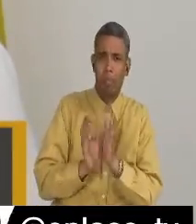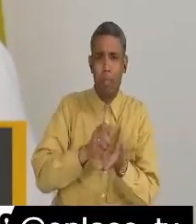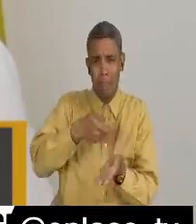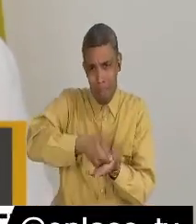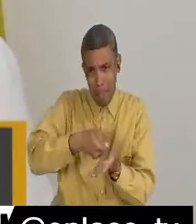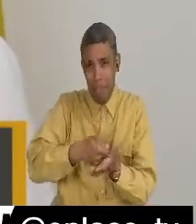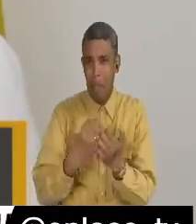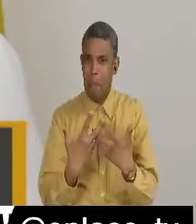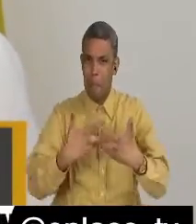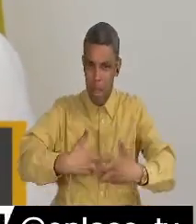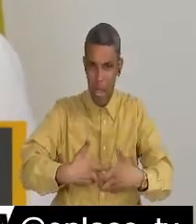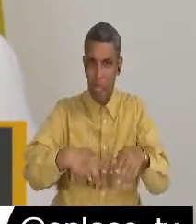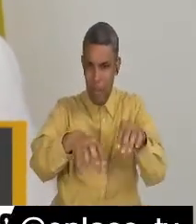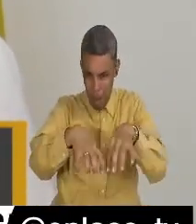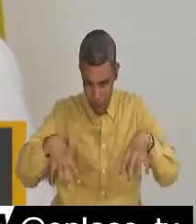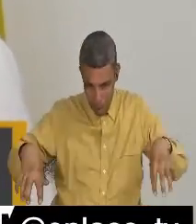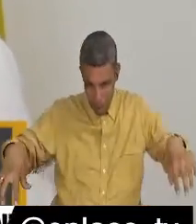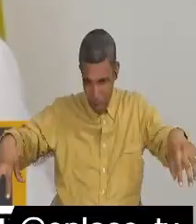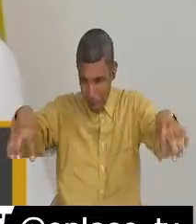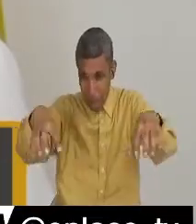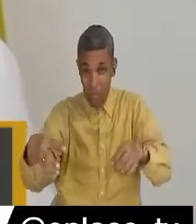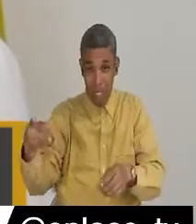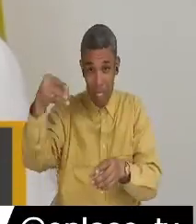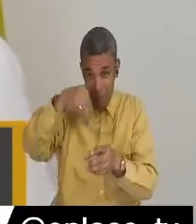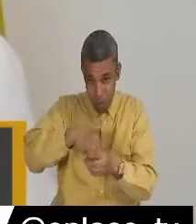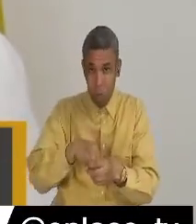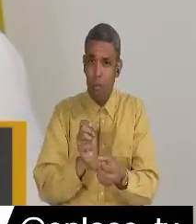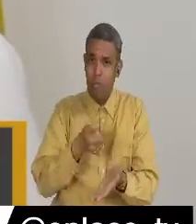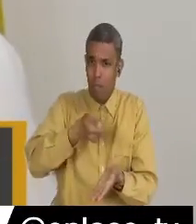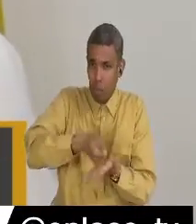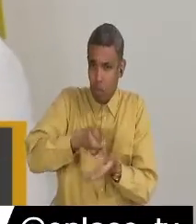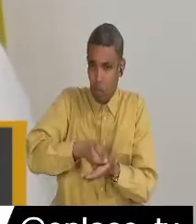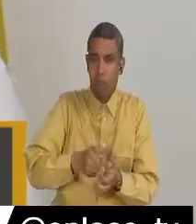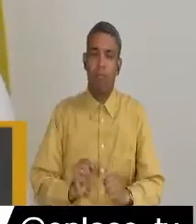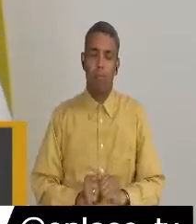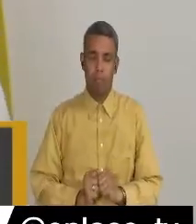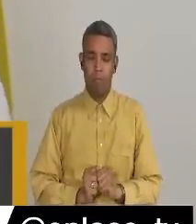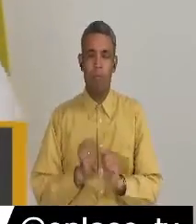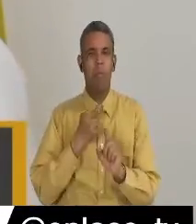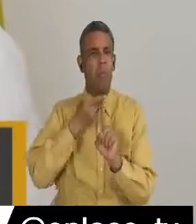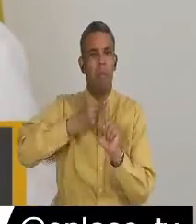empresarial de la gestión de la vigencia 2016 en el mes de abril.